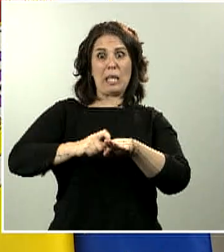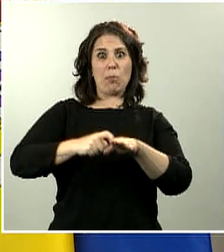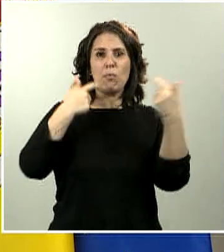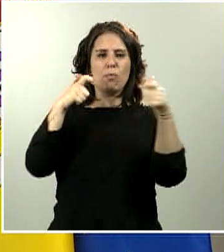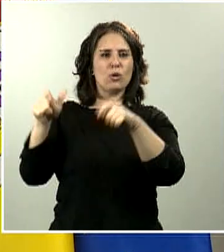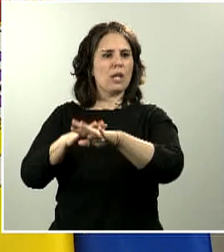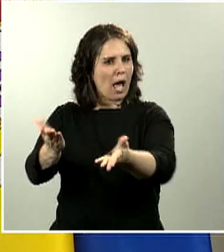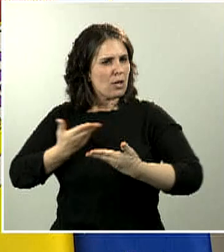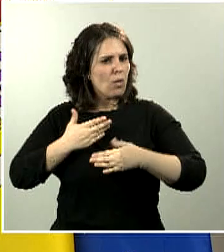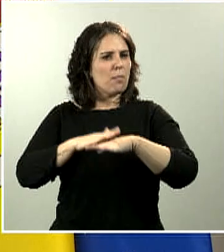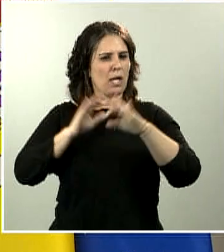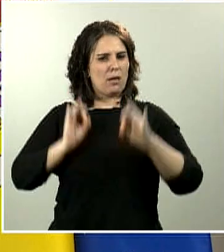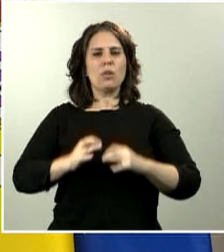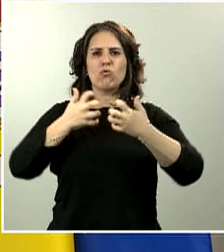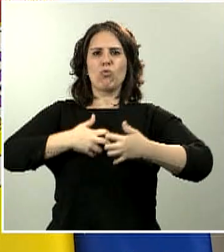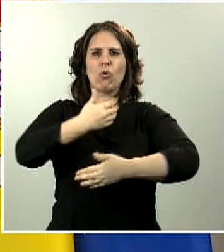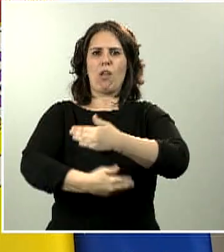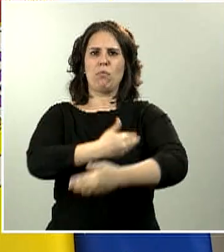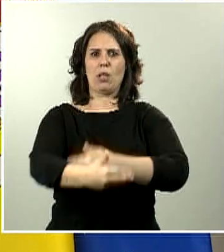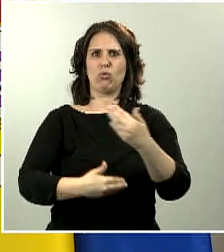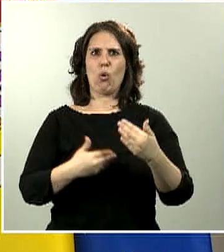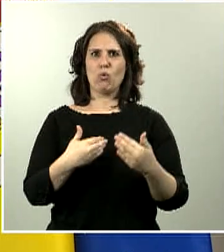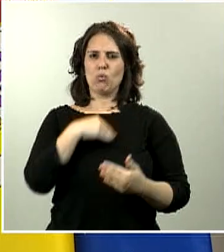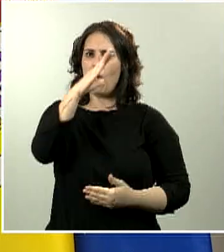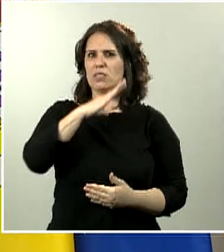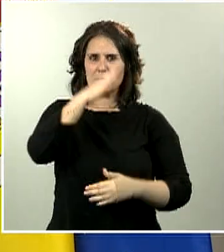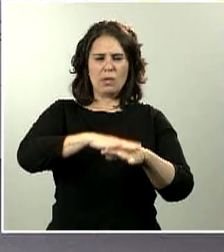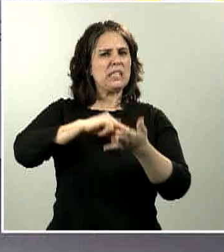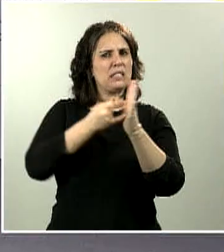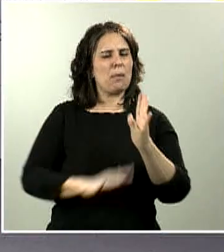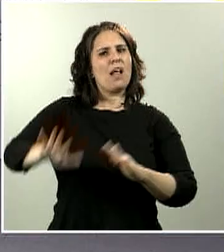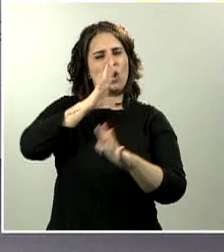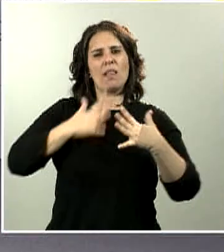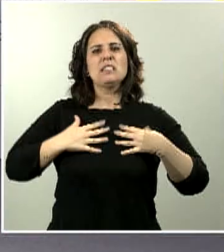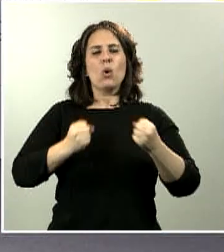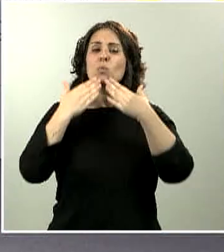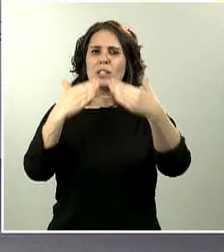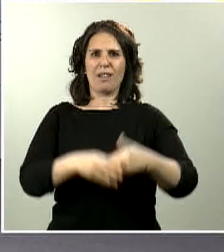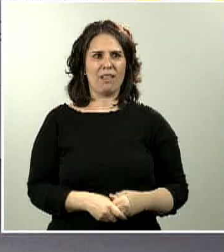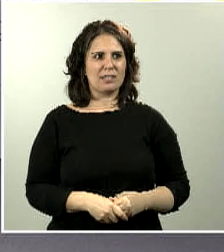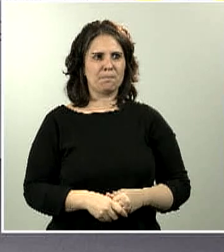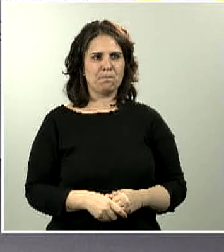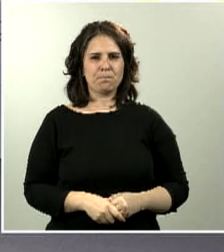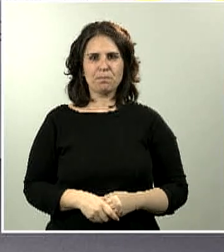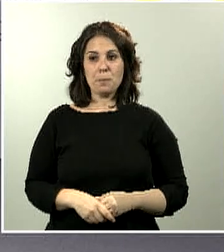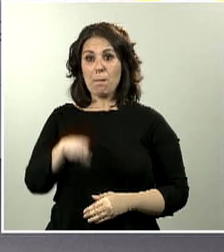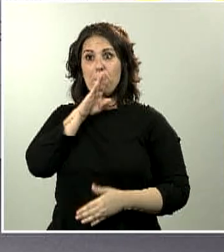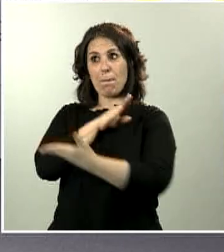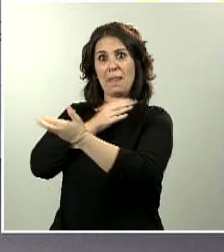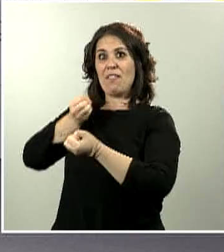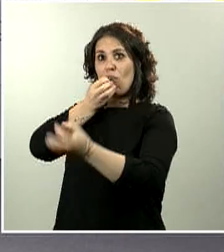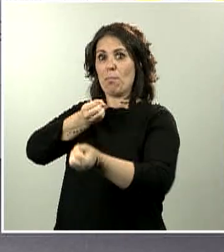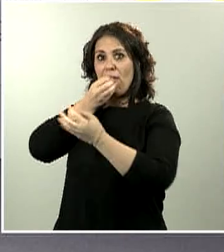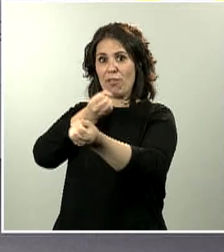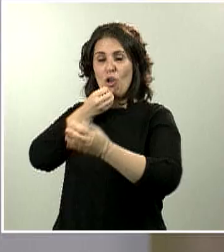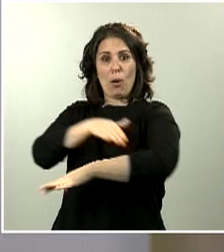funcionamiento también muy notable y muy ejemplar de nuestro Sistema Nacional de Salud. Muchas gracias. Para completar esa información que nos acaba de dar también el ministro